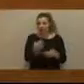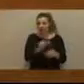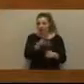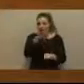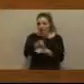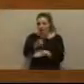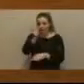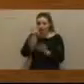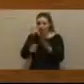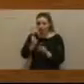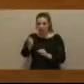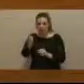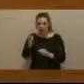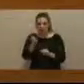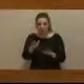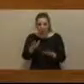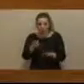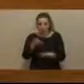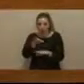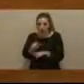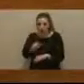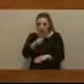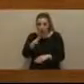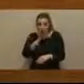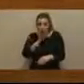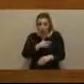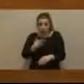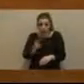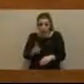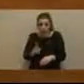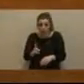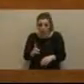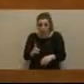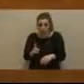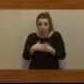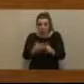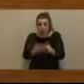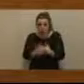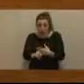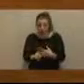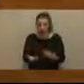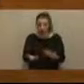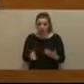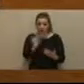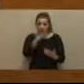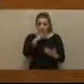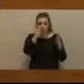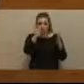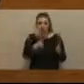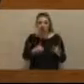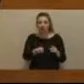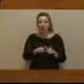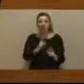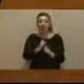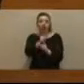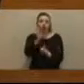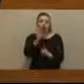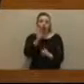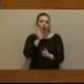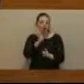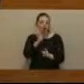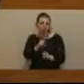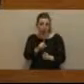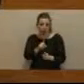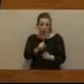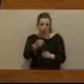No fueron por propia voluntad ni por creer que ustedes actúan contra la corrupción, no. Fueron porque no les